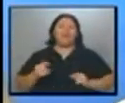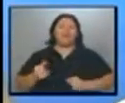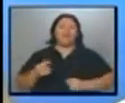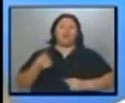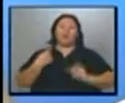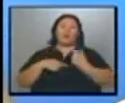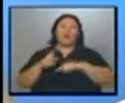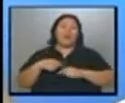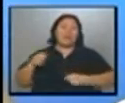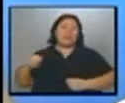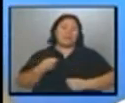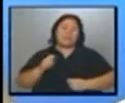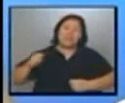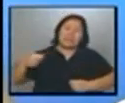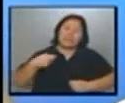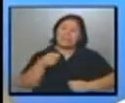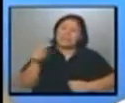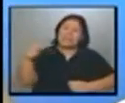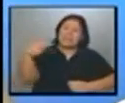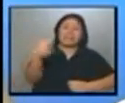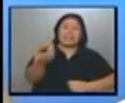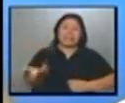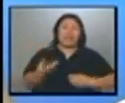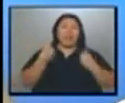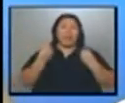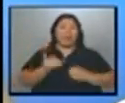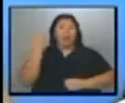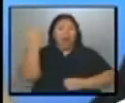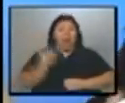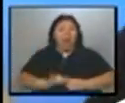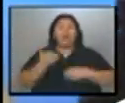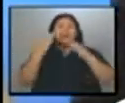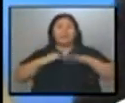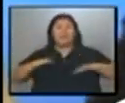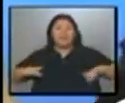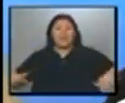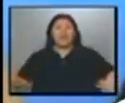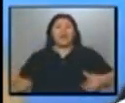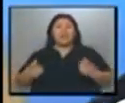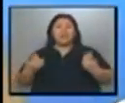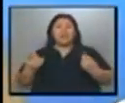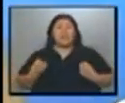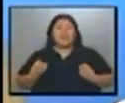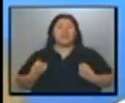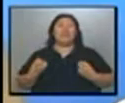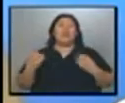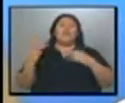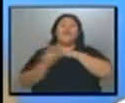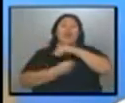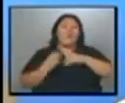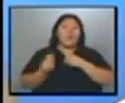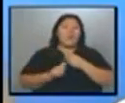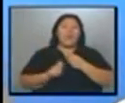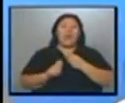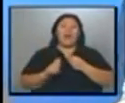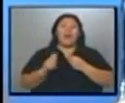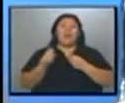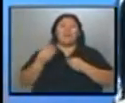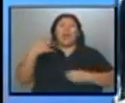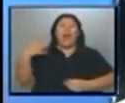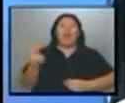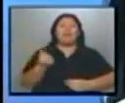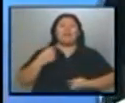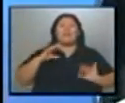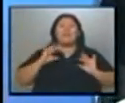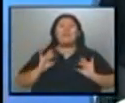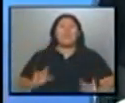esto? Porque es muy difícil hacerlo. Hay tantos chicos que necesitan un hogar. ¿Y por qué, se preguntan, y nos preguntamos, es tan difícil llegar a que lo